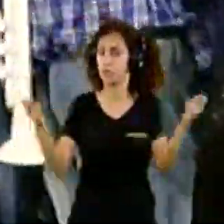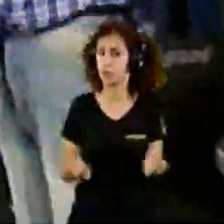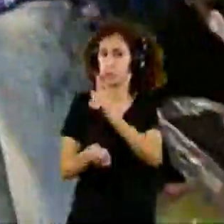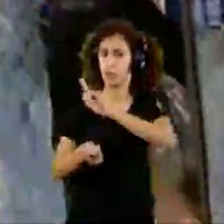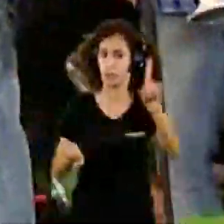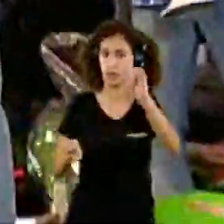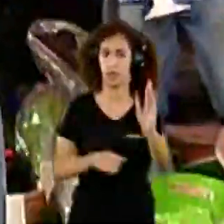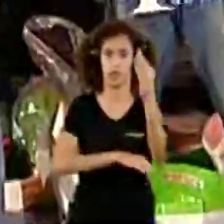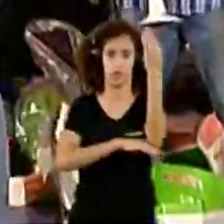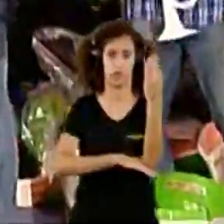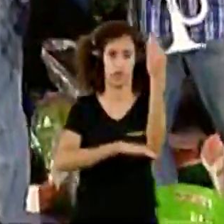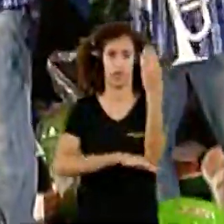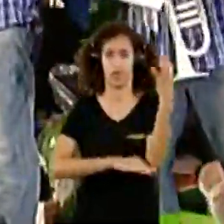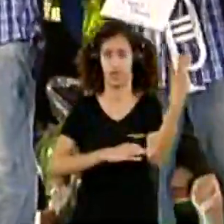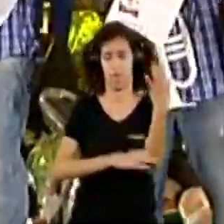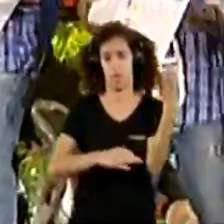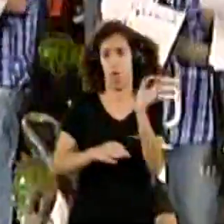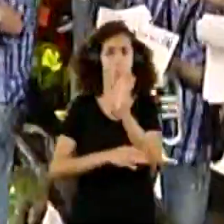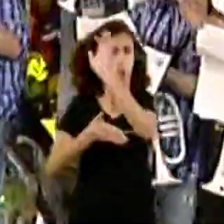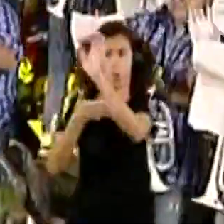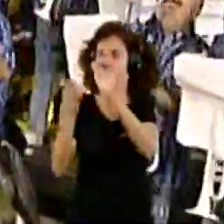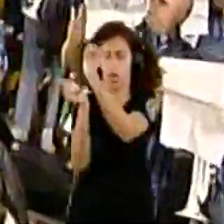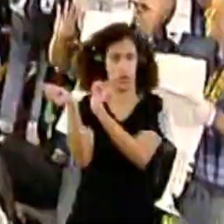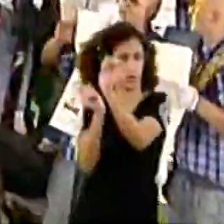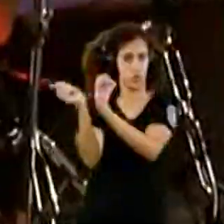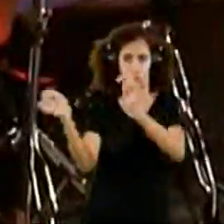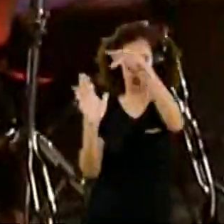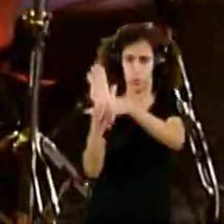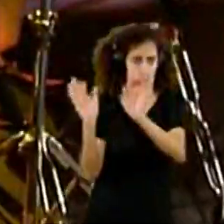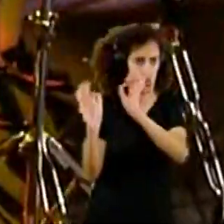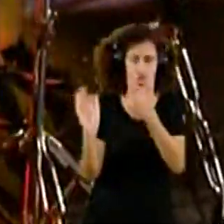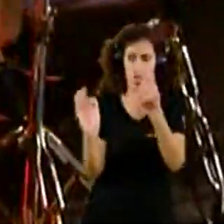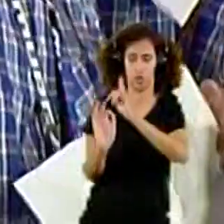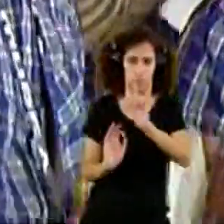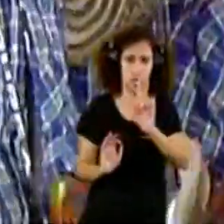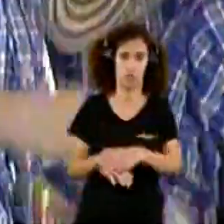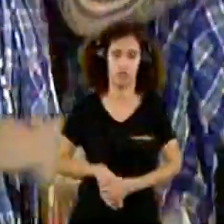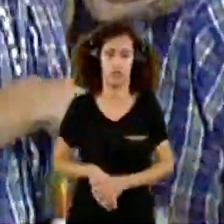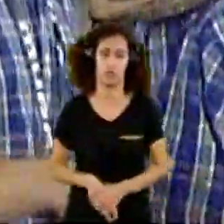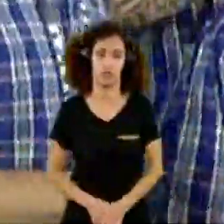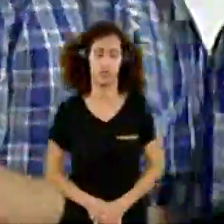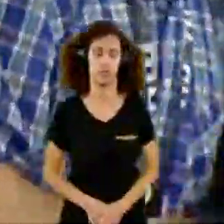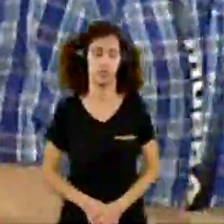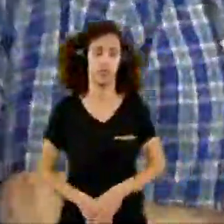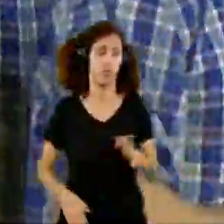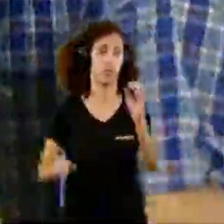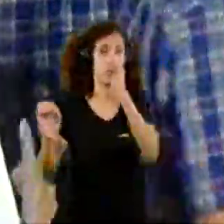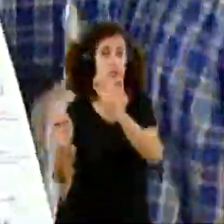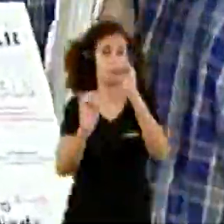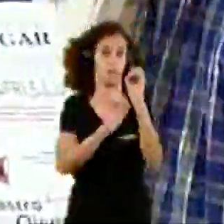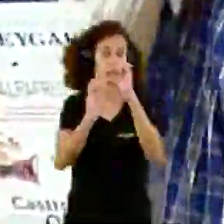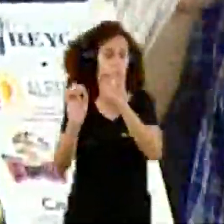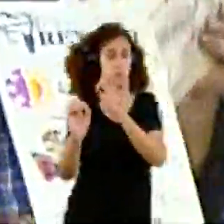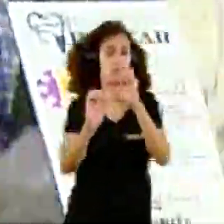de 15 figurantes, no copiar evidentemente, no pasar de los componentes. ¡Ah! La trompeta mover